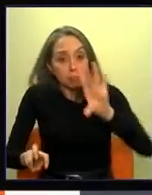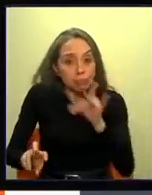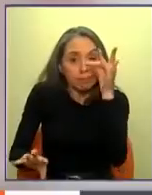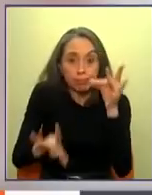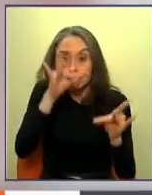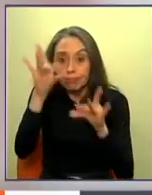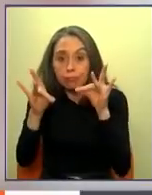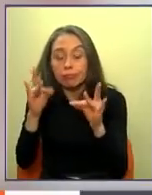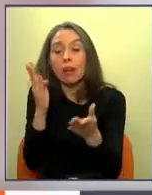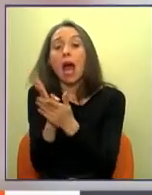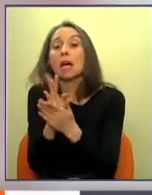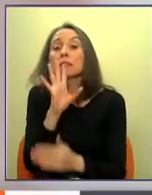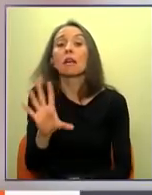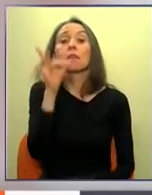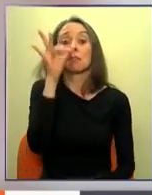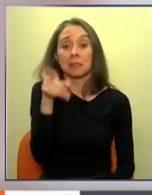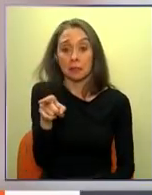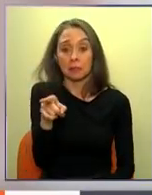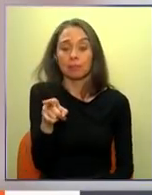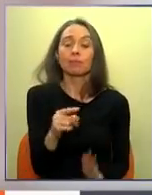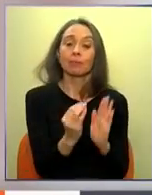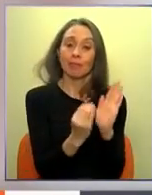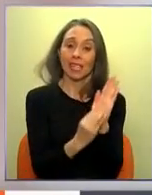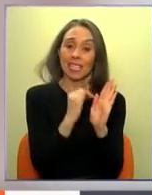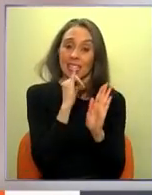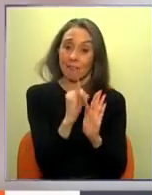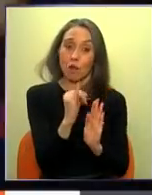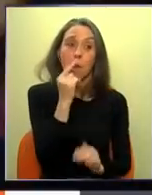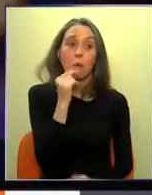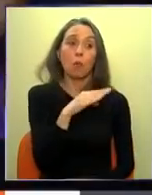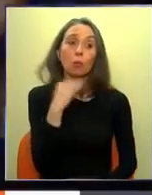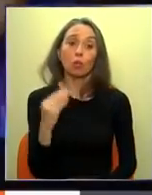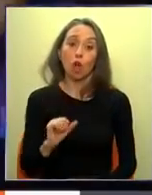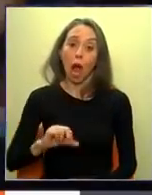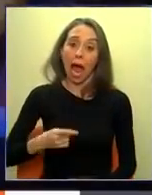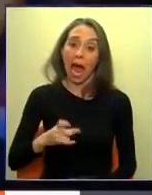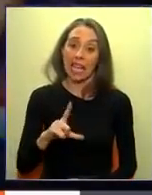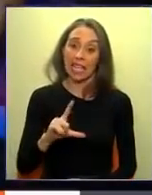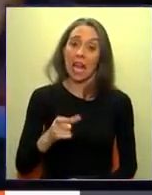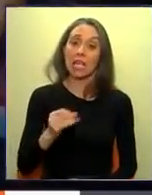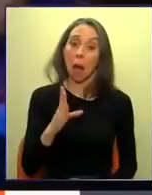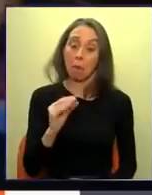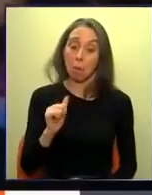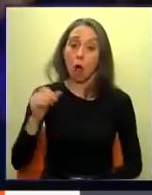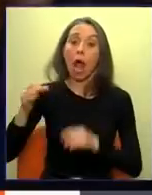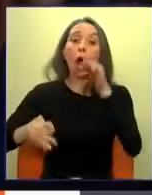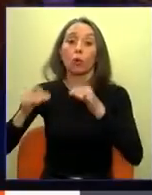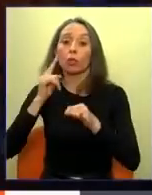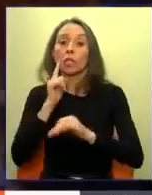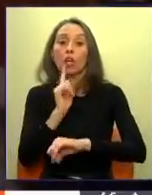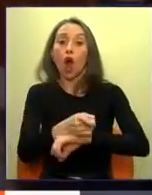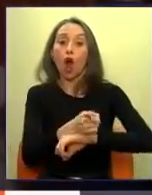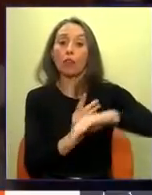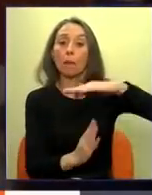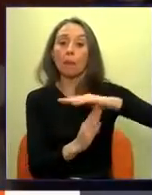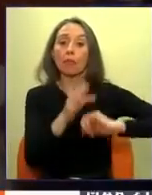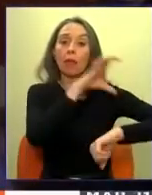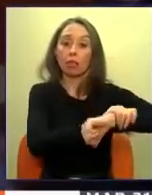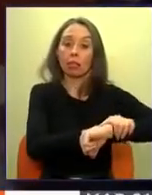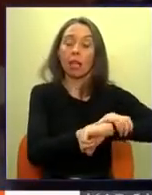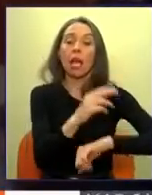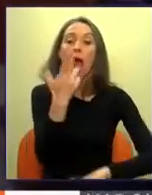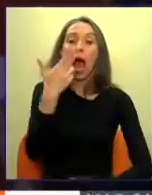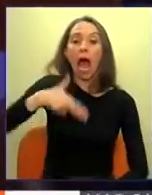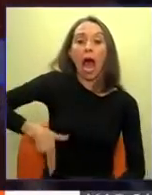a llevar. Como dato de la causa, el fallecido Ángel Gamboa tenía una orden pendiente por porte de arma prohibida.